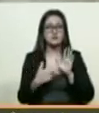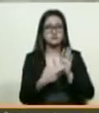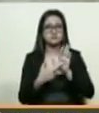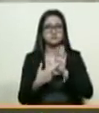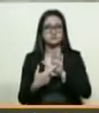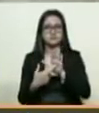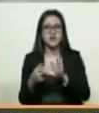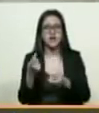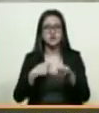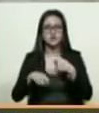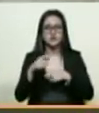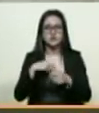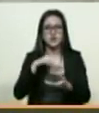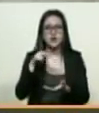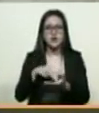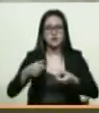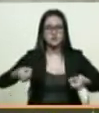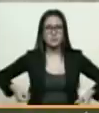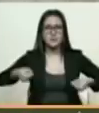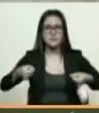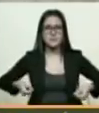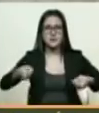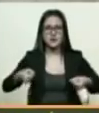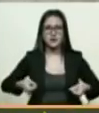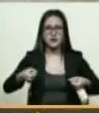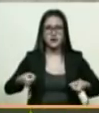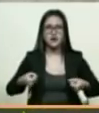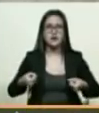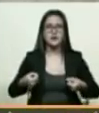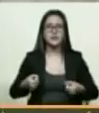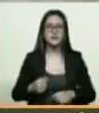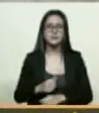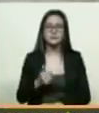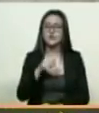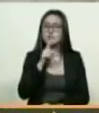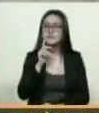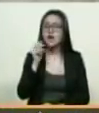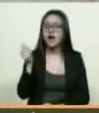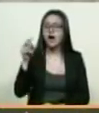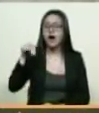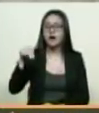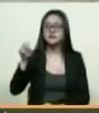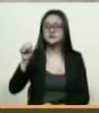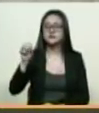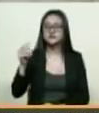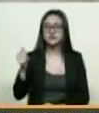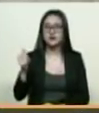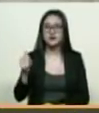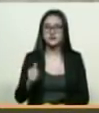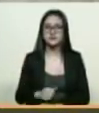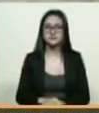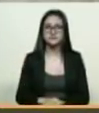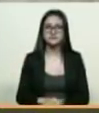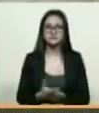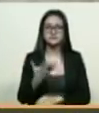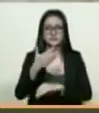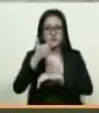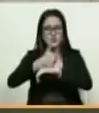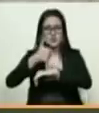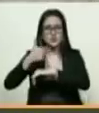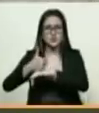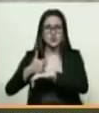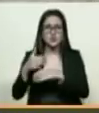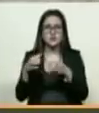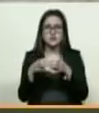la Asociación Nacional de Supermercados y Servicios, ANSA. De inmediato declaraciones del jefe del órgano superior de la